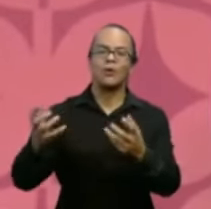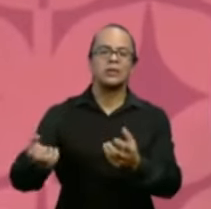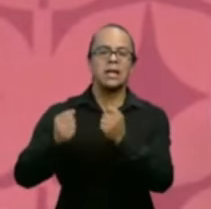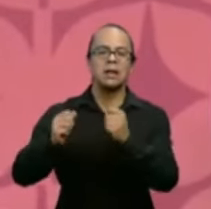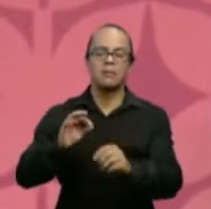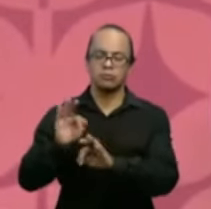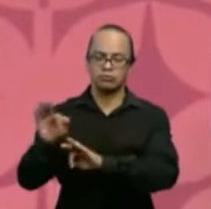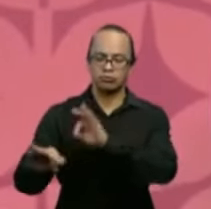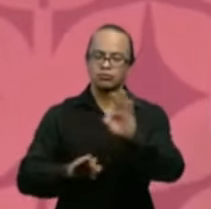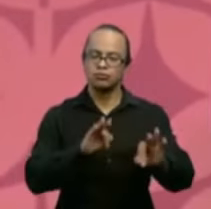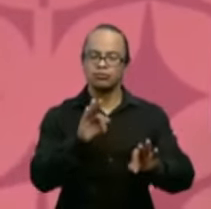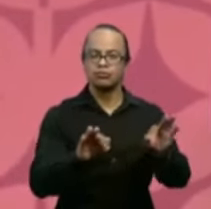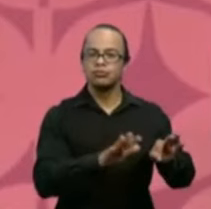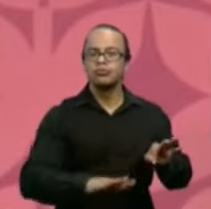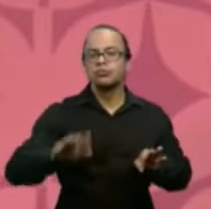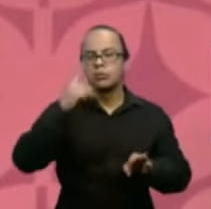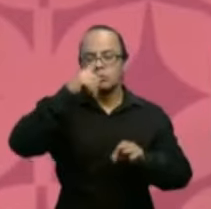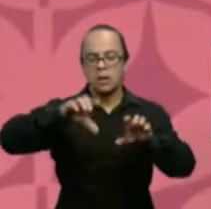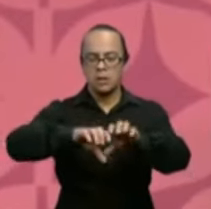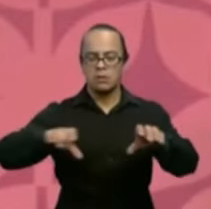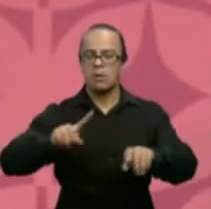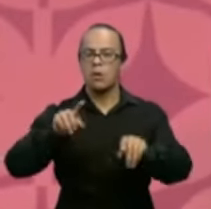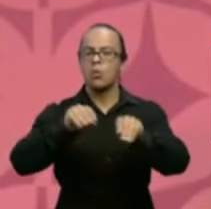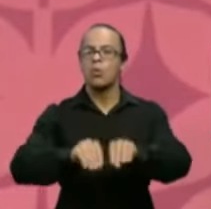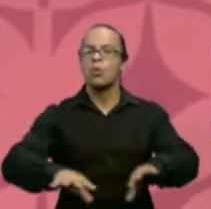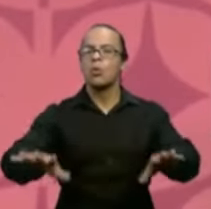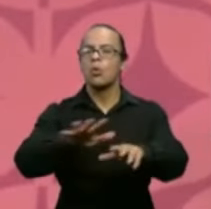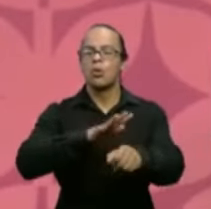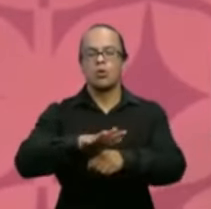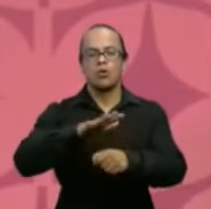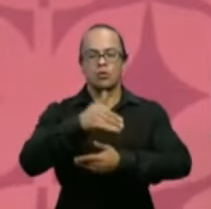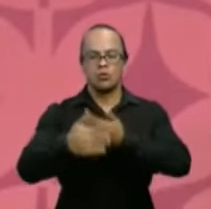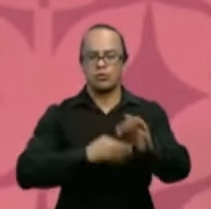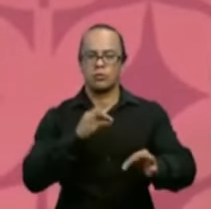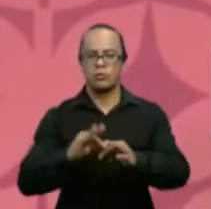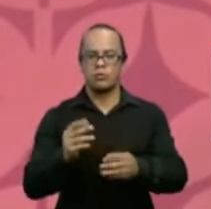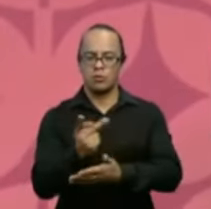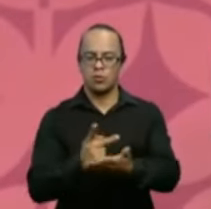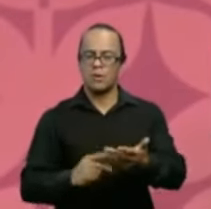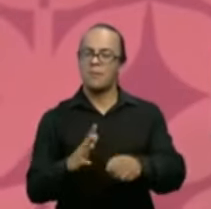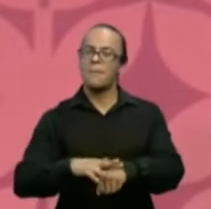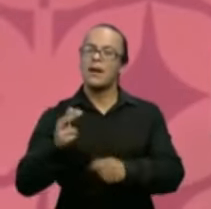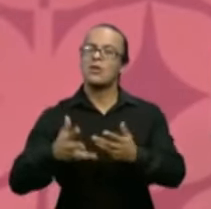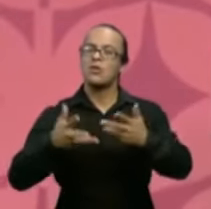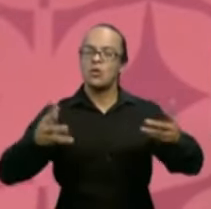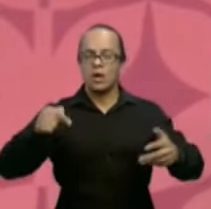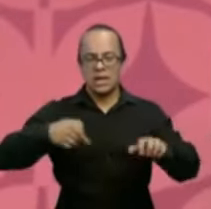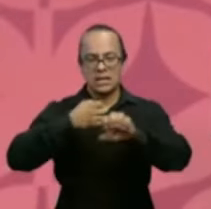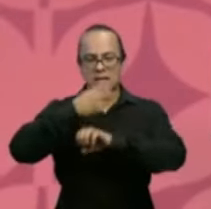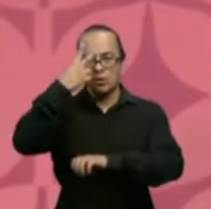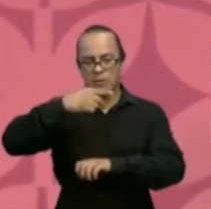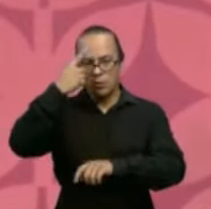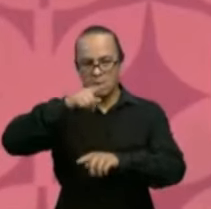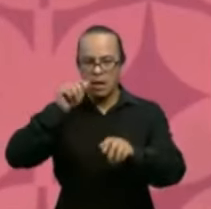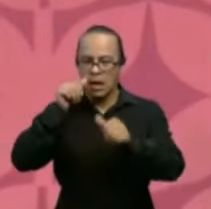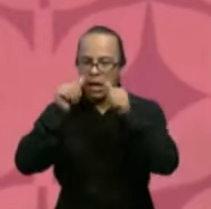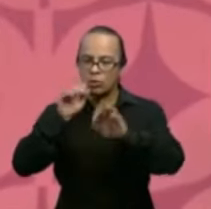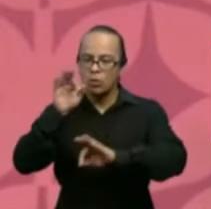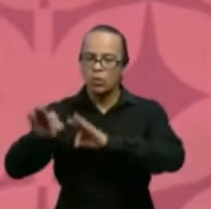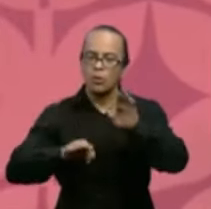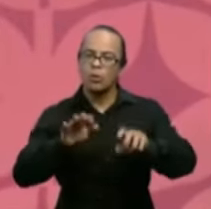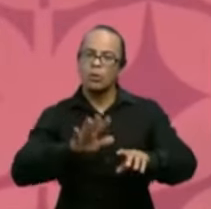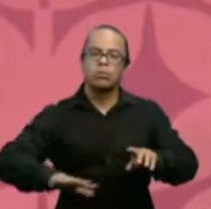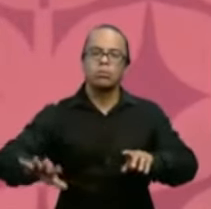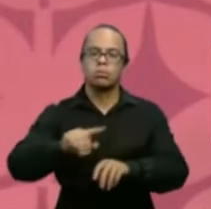reforzaremos y revalidaremos la infraestructura hídrica e implementaremos el mayor programa en la historia del Estado para rehabilitar y reordenar las redes